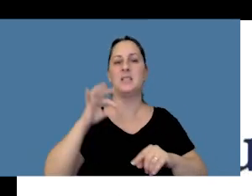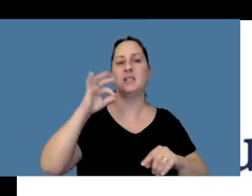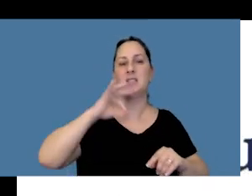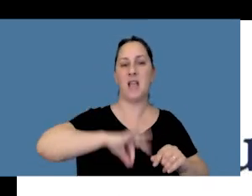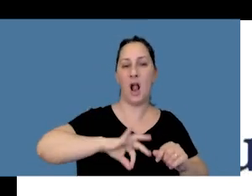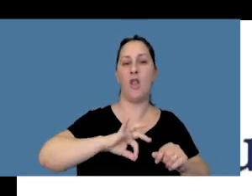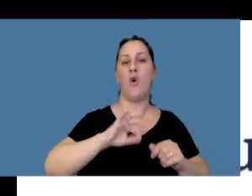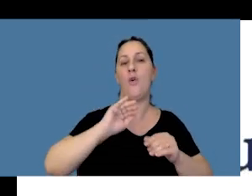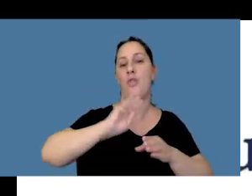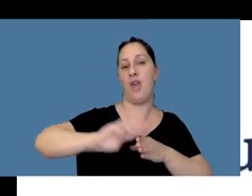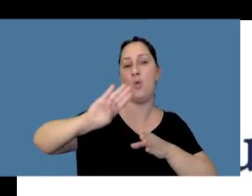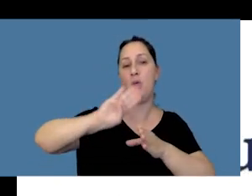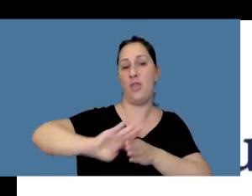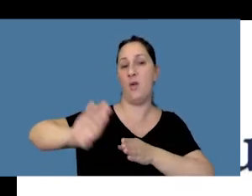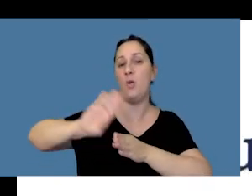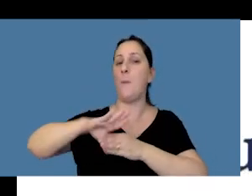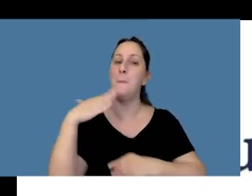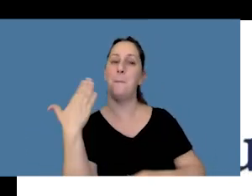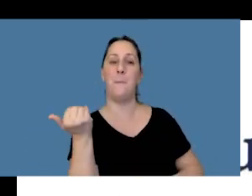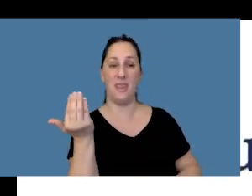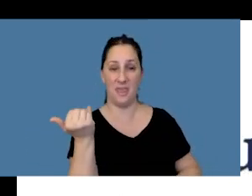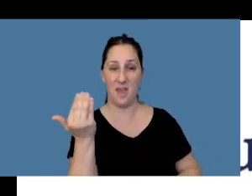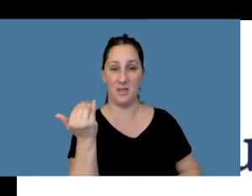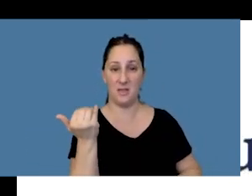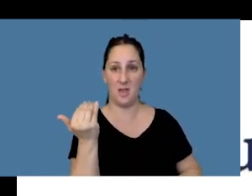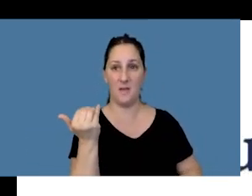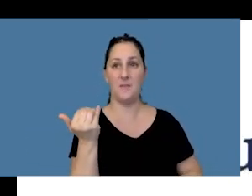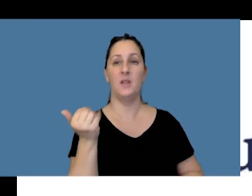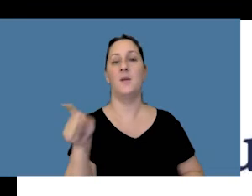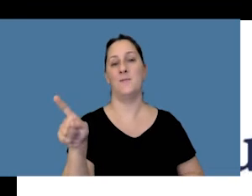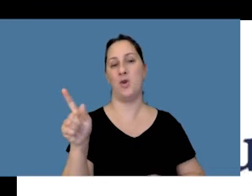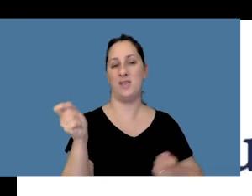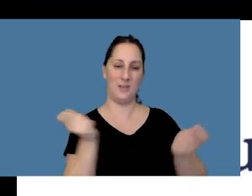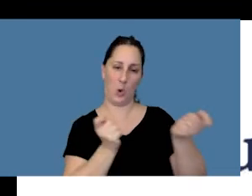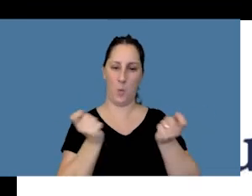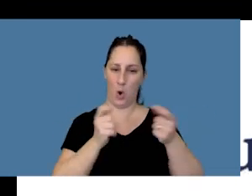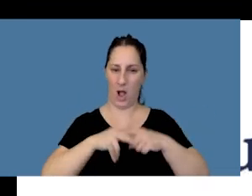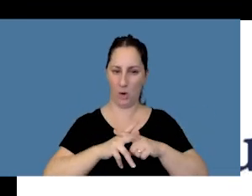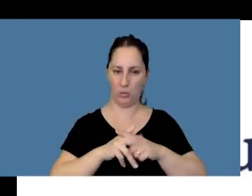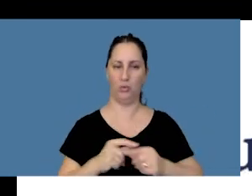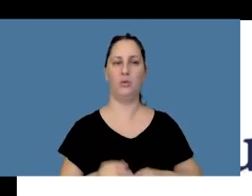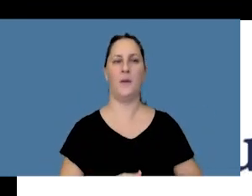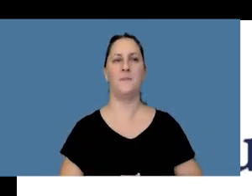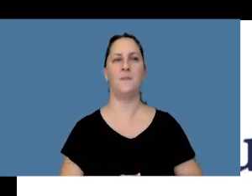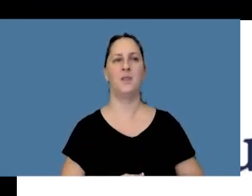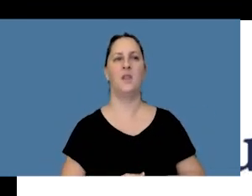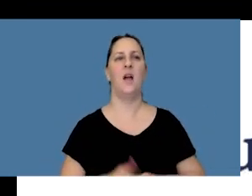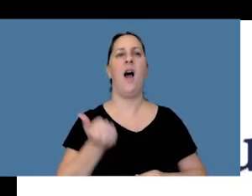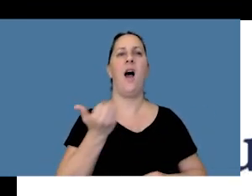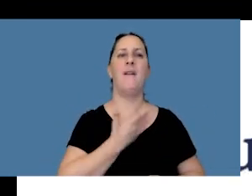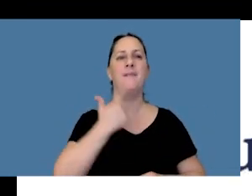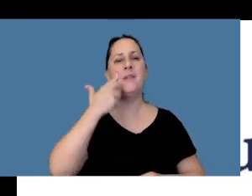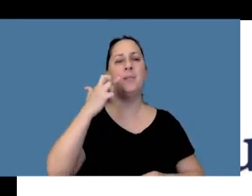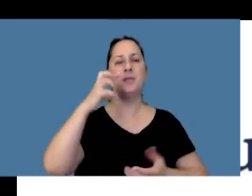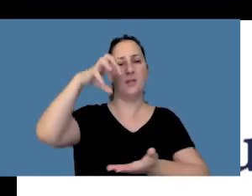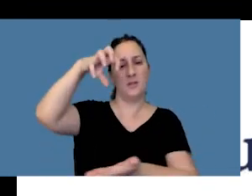haya deudado, que le hayan quedado pendientes por este reajuste. ¿Cómo trabaja la FIP